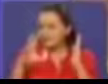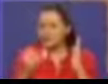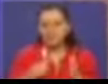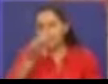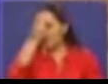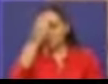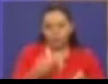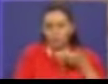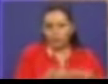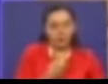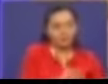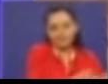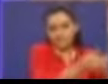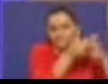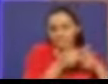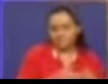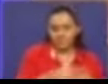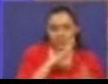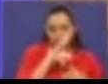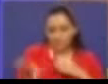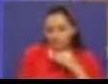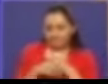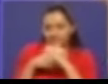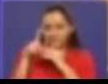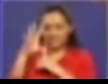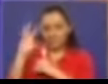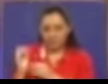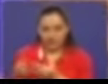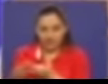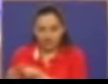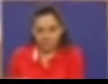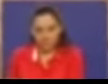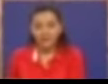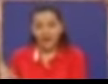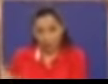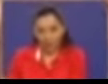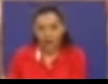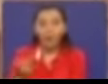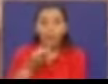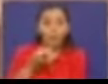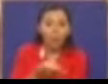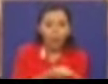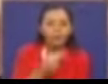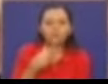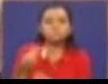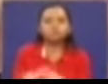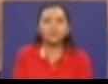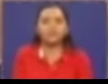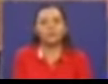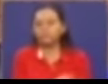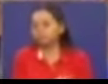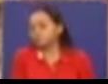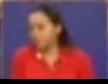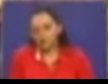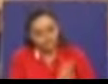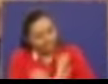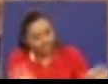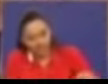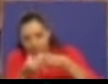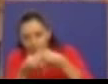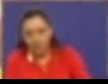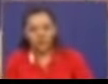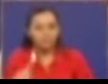endeudarse, pero a nadie se le va a ocurrir que perdió 50. Bueno, en la contabilidad pública le llaman pérdida eso. O sea, el